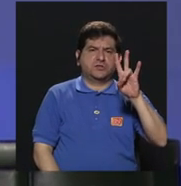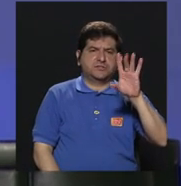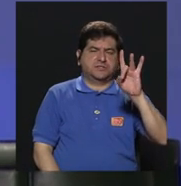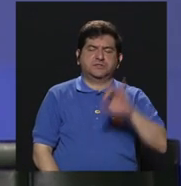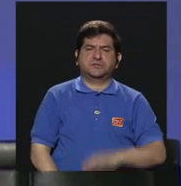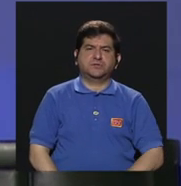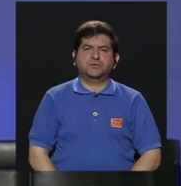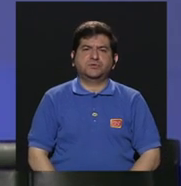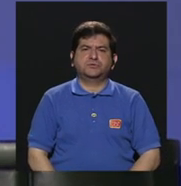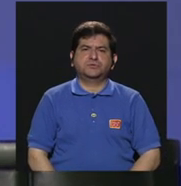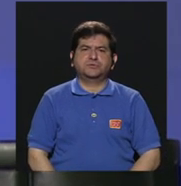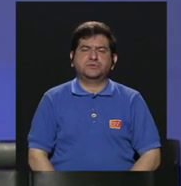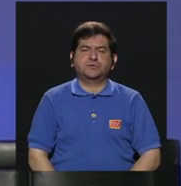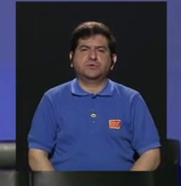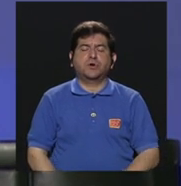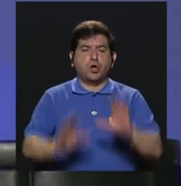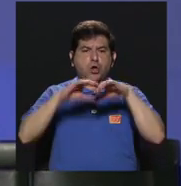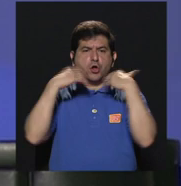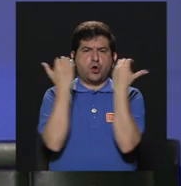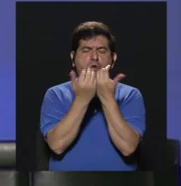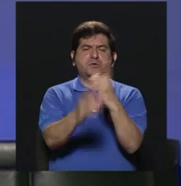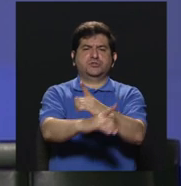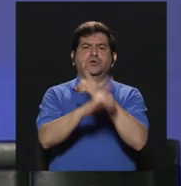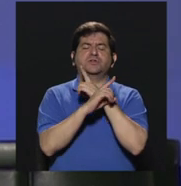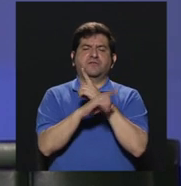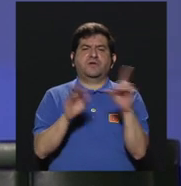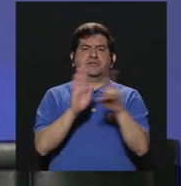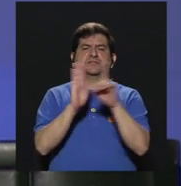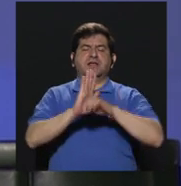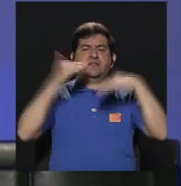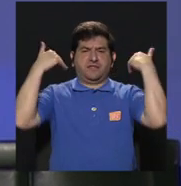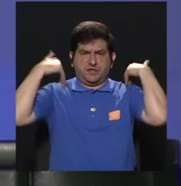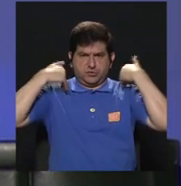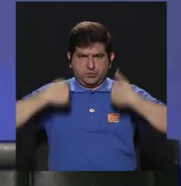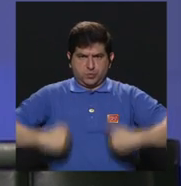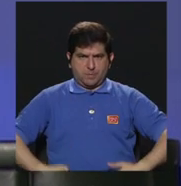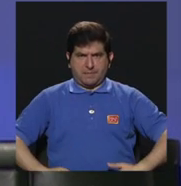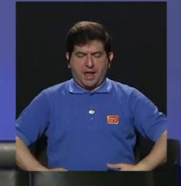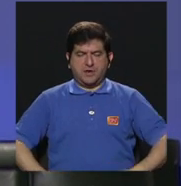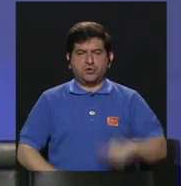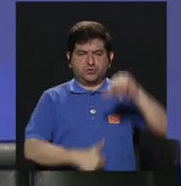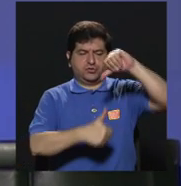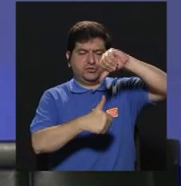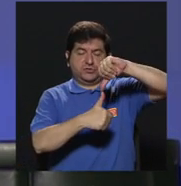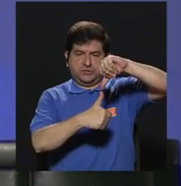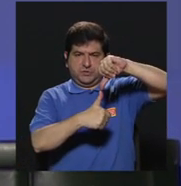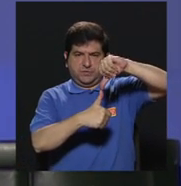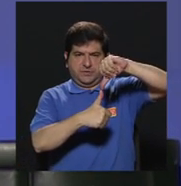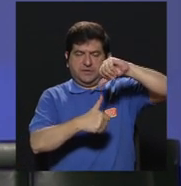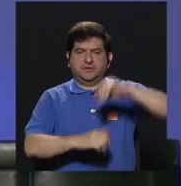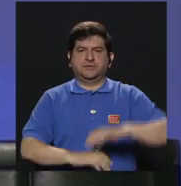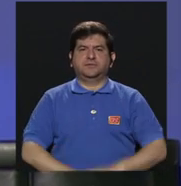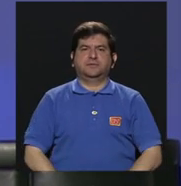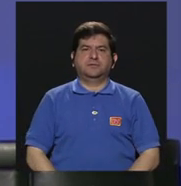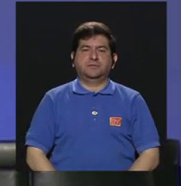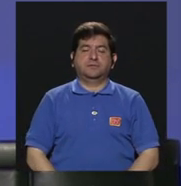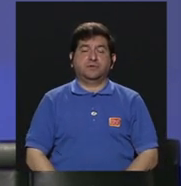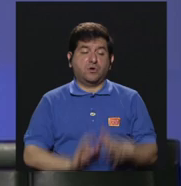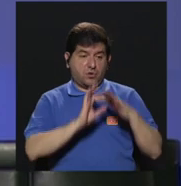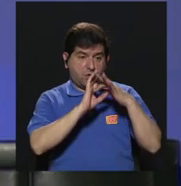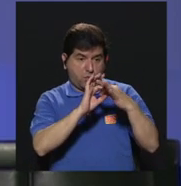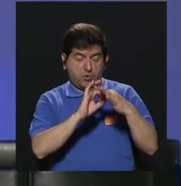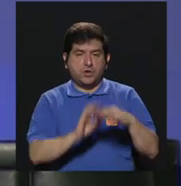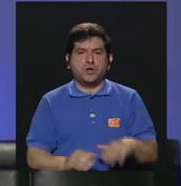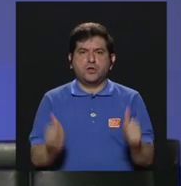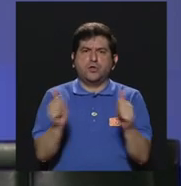1978 de la Comisión para la Defensa de los Derechos Humanos en Centroamérica, en compañía,